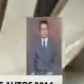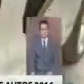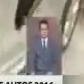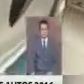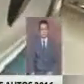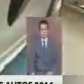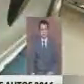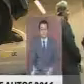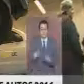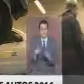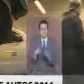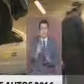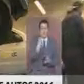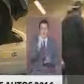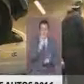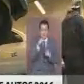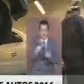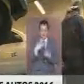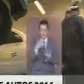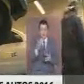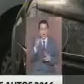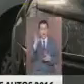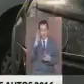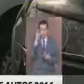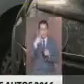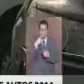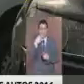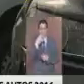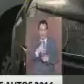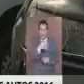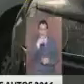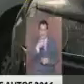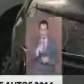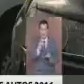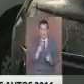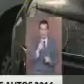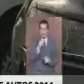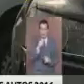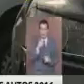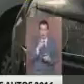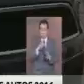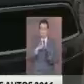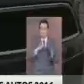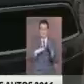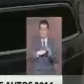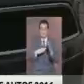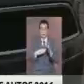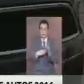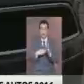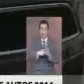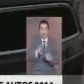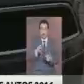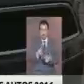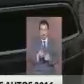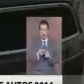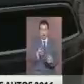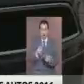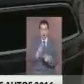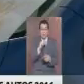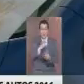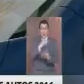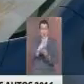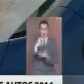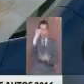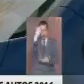Y no se equivoca. Ya se habían escuchado las advertencias de la industria. Se congelarían precios a la espera de un alza en la compra, eso hasta